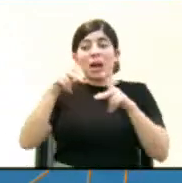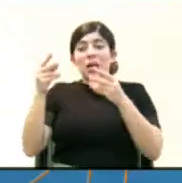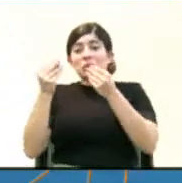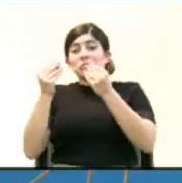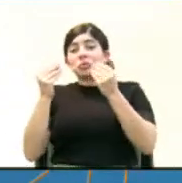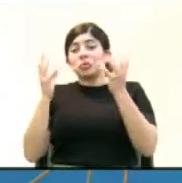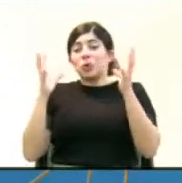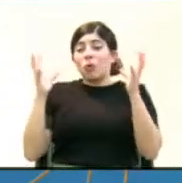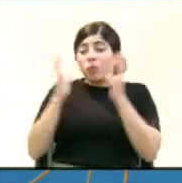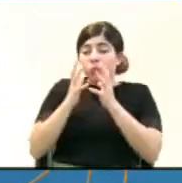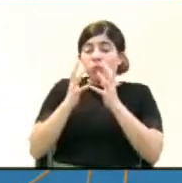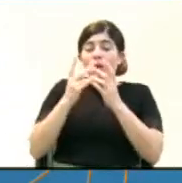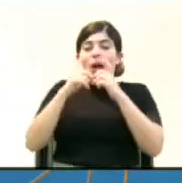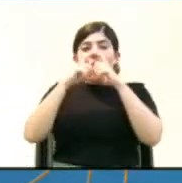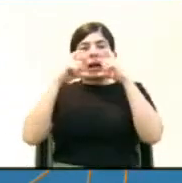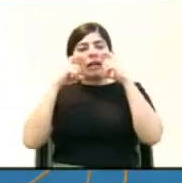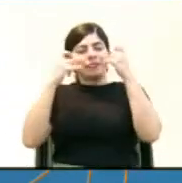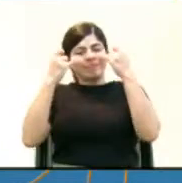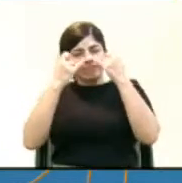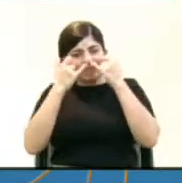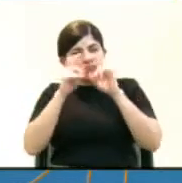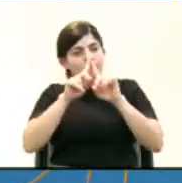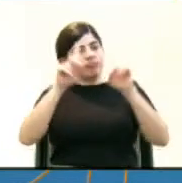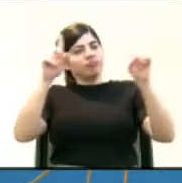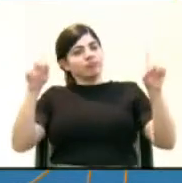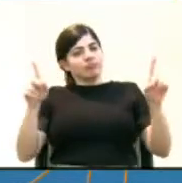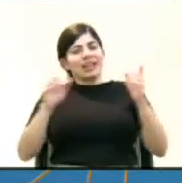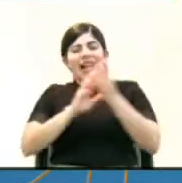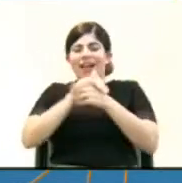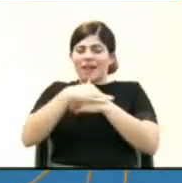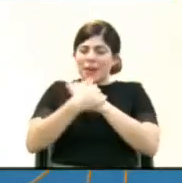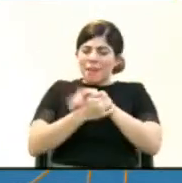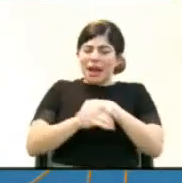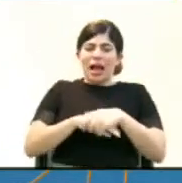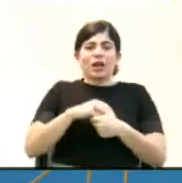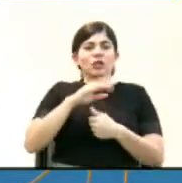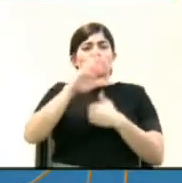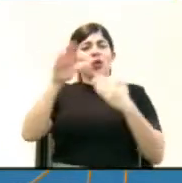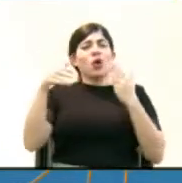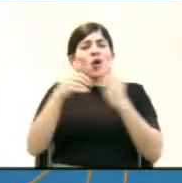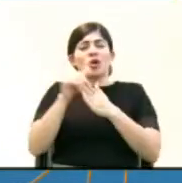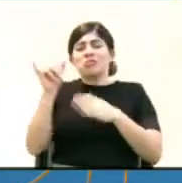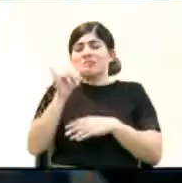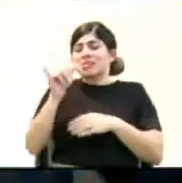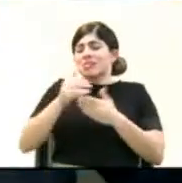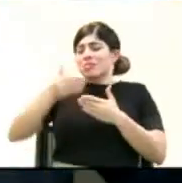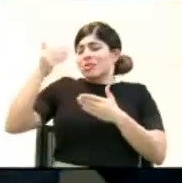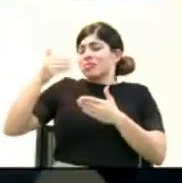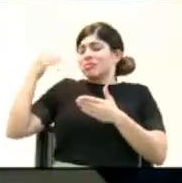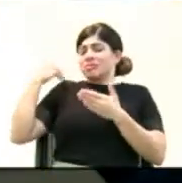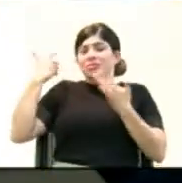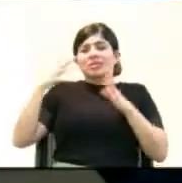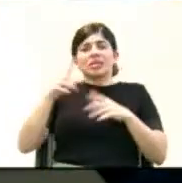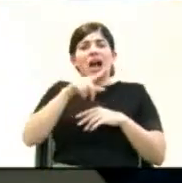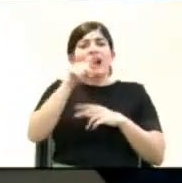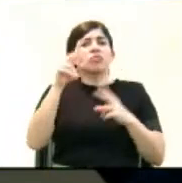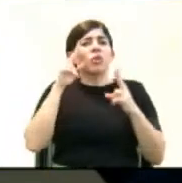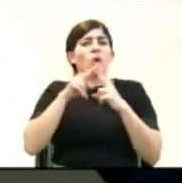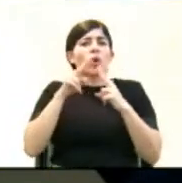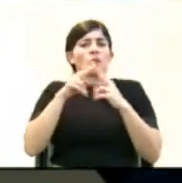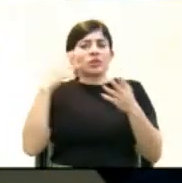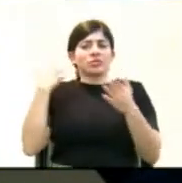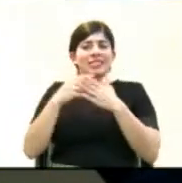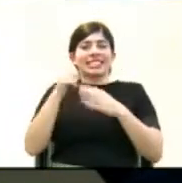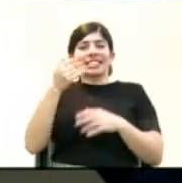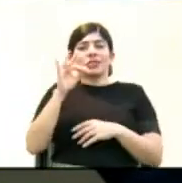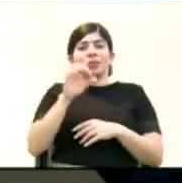aglomeraciones, uso de mascarilla, distanciamiento, lavado de manos y todo lo que se ha venido conociendo a lo largo de 19